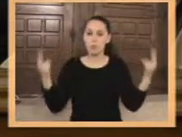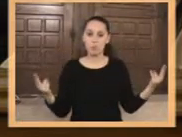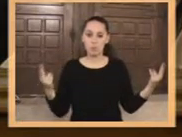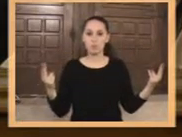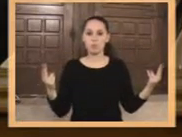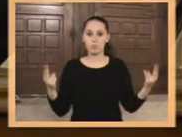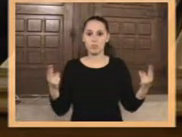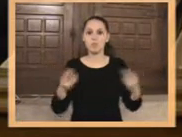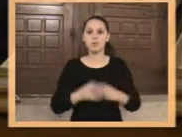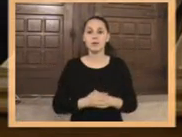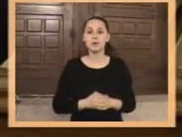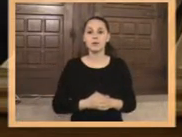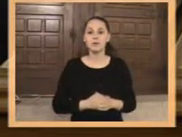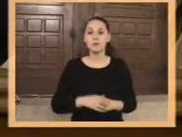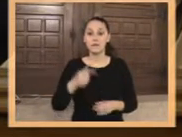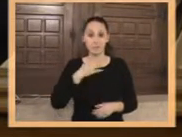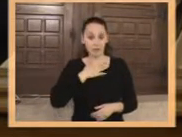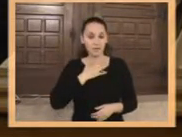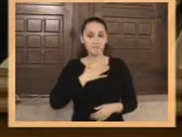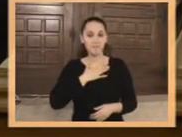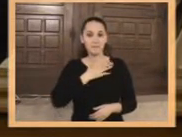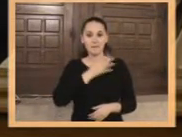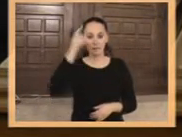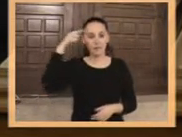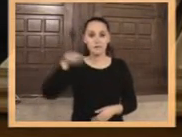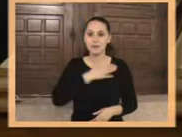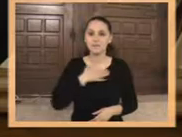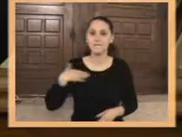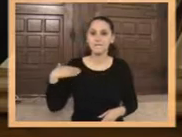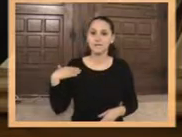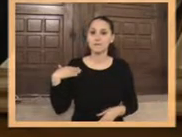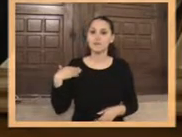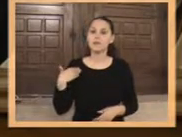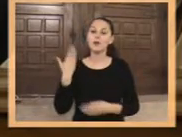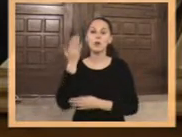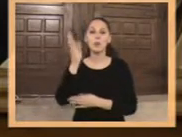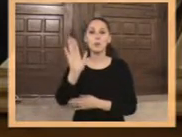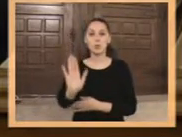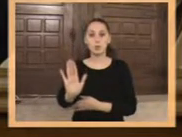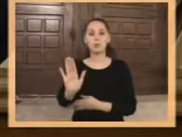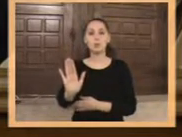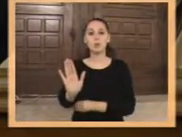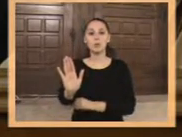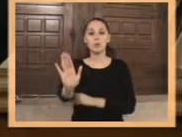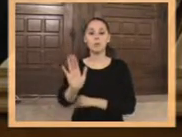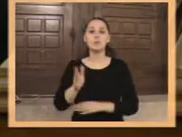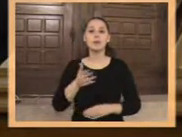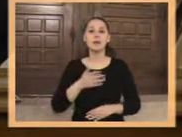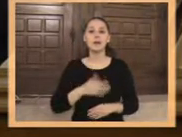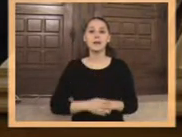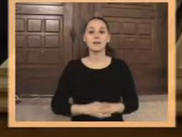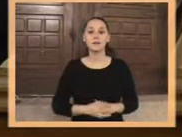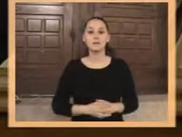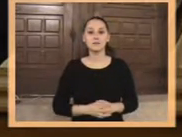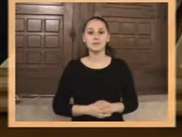que, nos aclarara precisamente que en la propuesta de solicitud de alcaldía, en el punto número 2, declaran ustedes